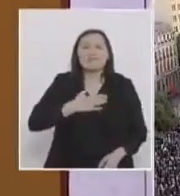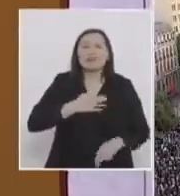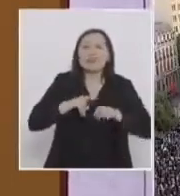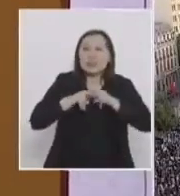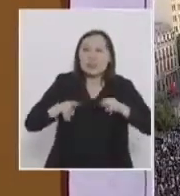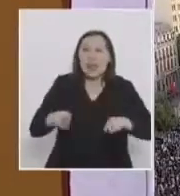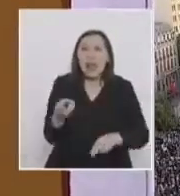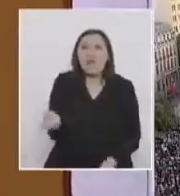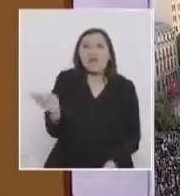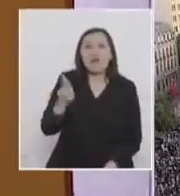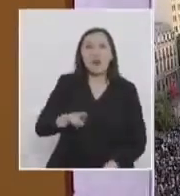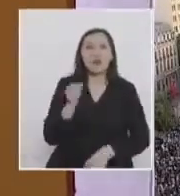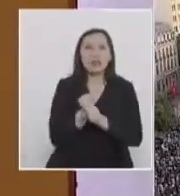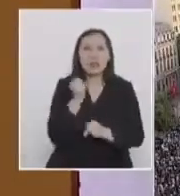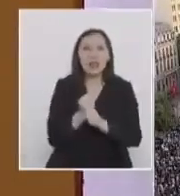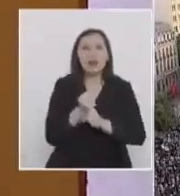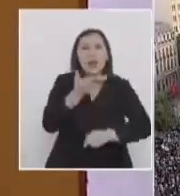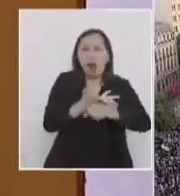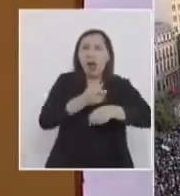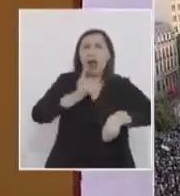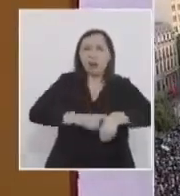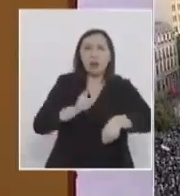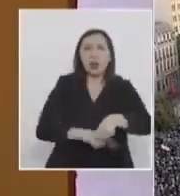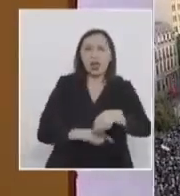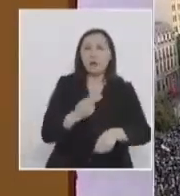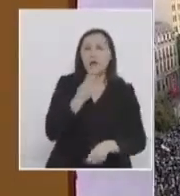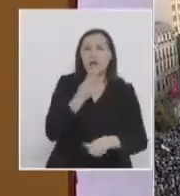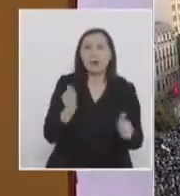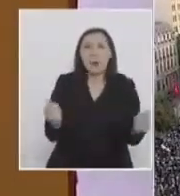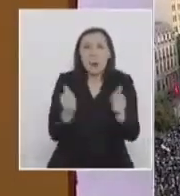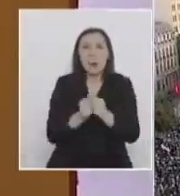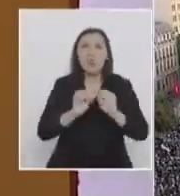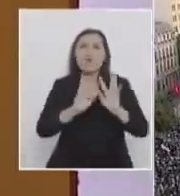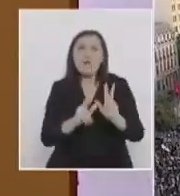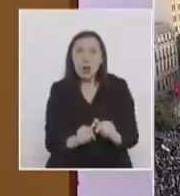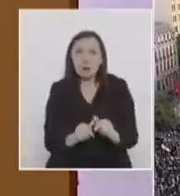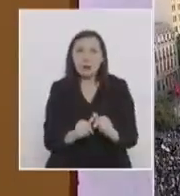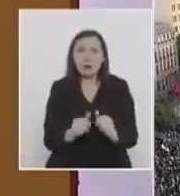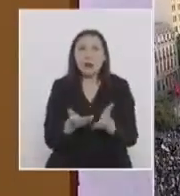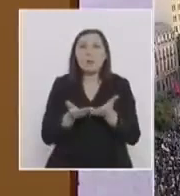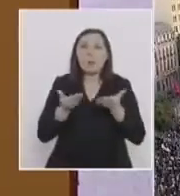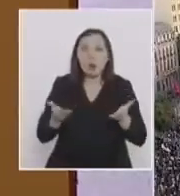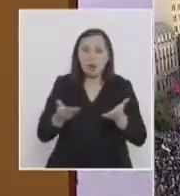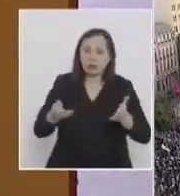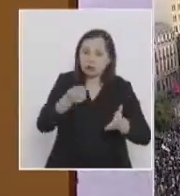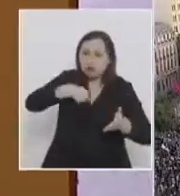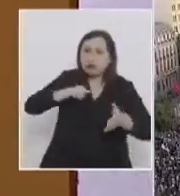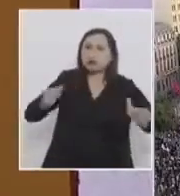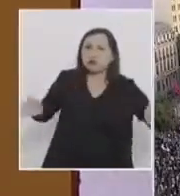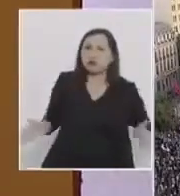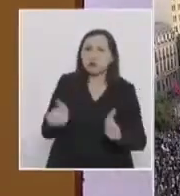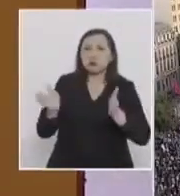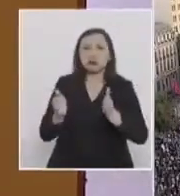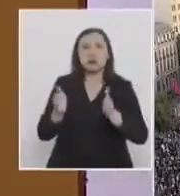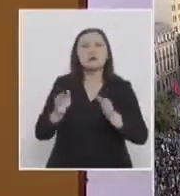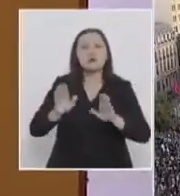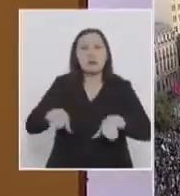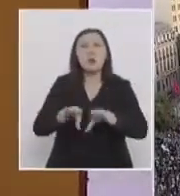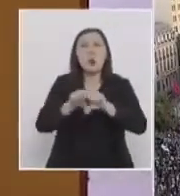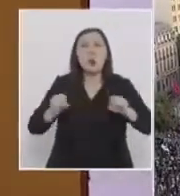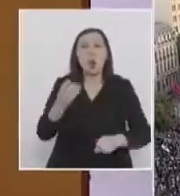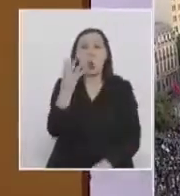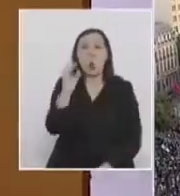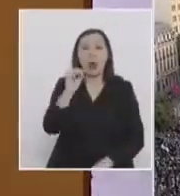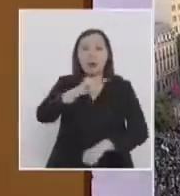tranquilidad al volver de sus trabajos y tengan tiempo para vivir junto a sus familias. Por eso impulsaremos, como hemos comprometido, las